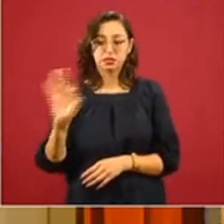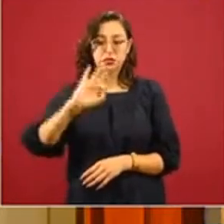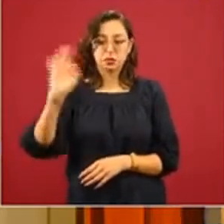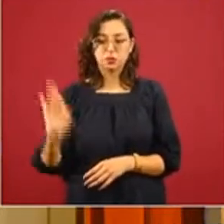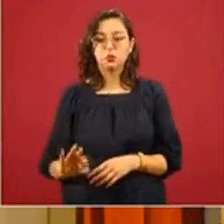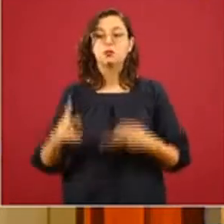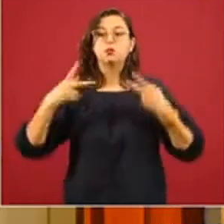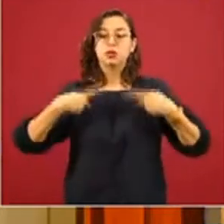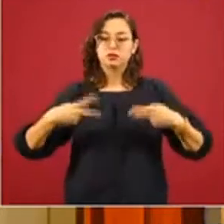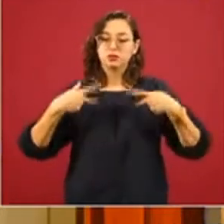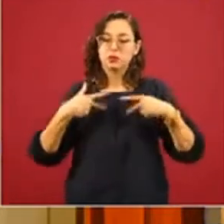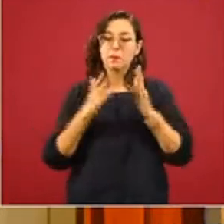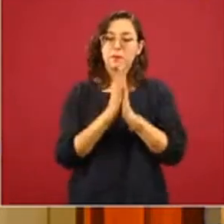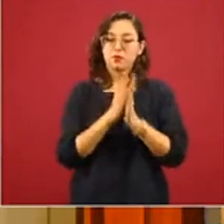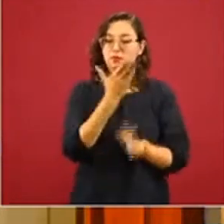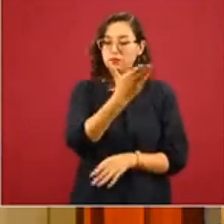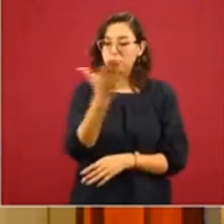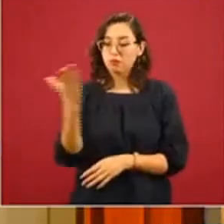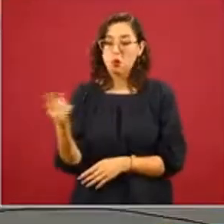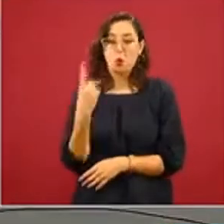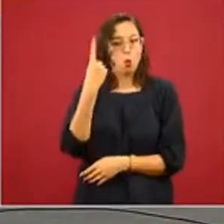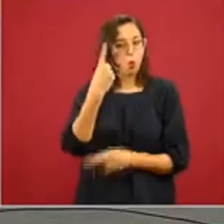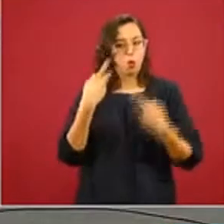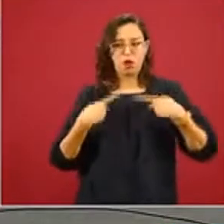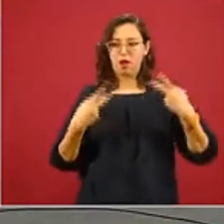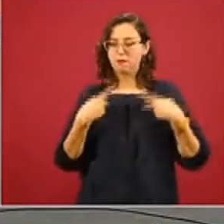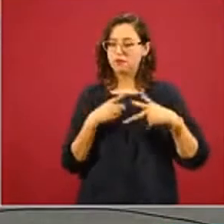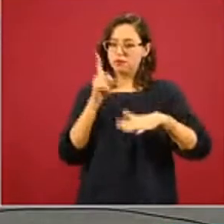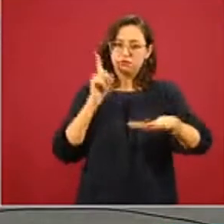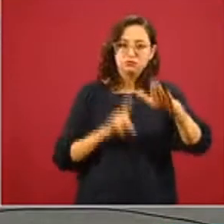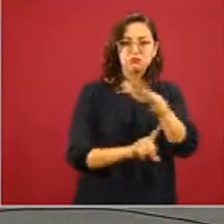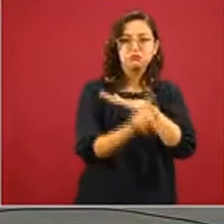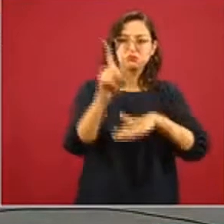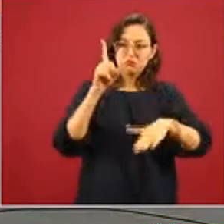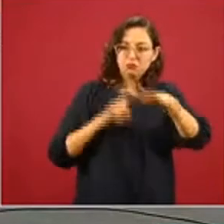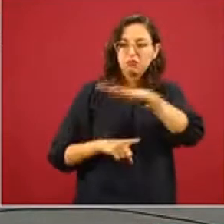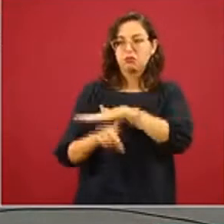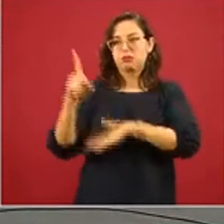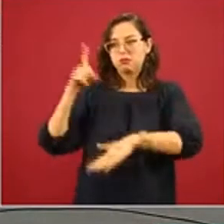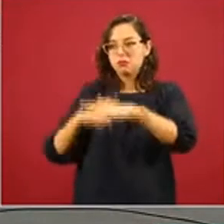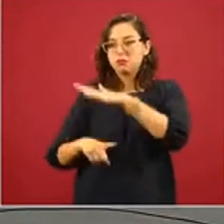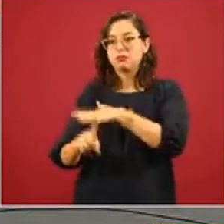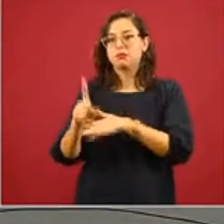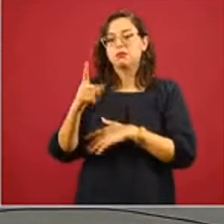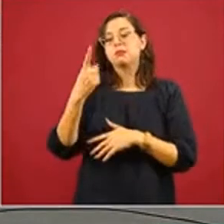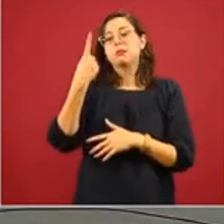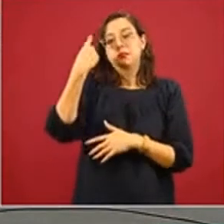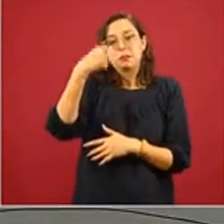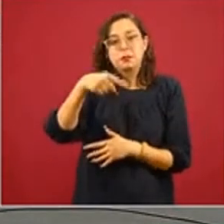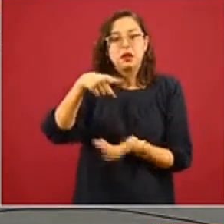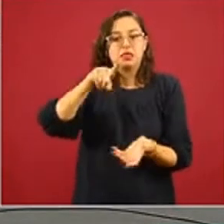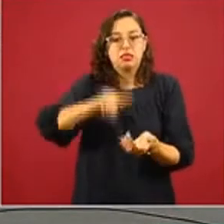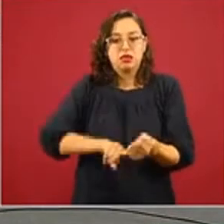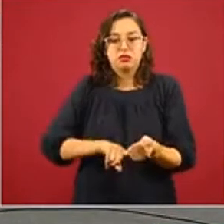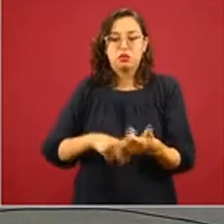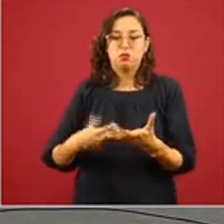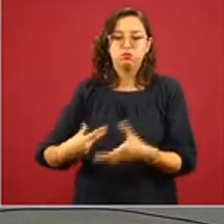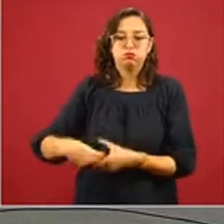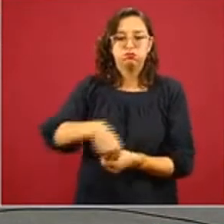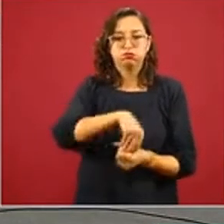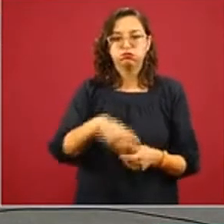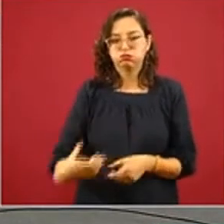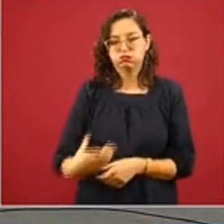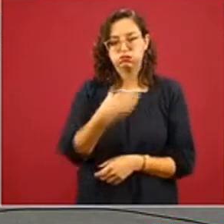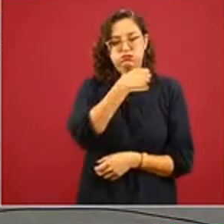a la población que solamente acuda una persona por cada núcleo familiar, para que entonces al interior de estos establecimientos